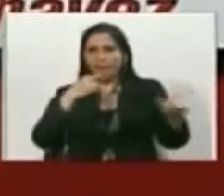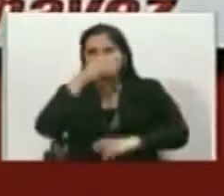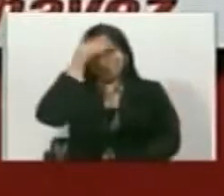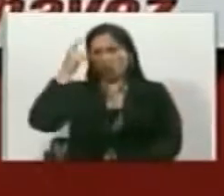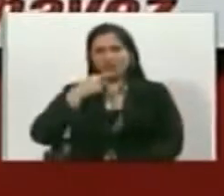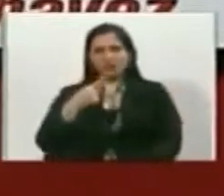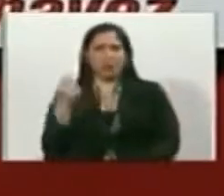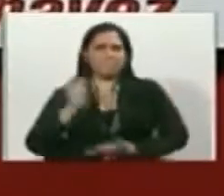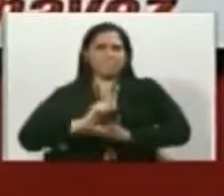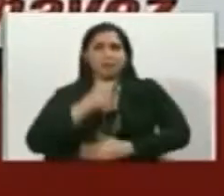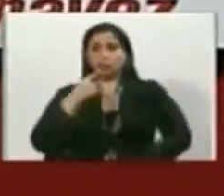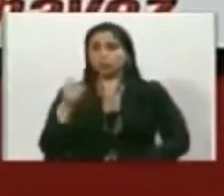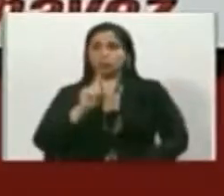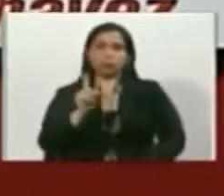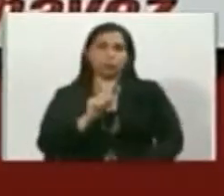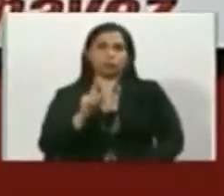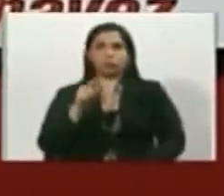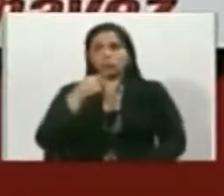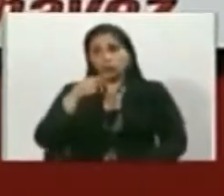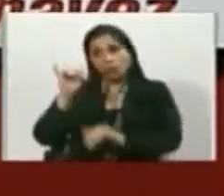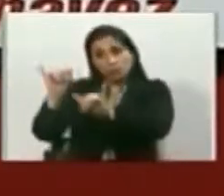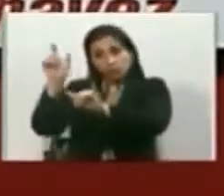mazo, eso no lo dije yo, lo dijo la señora,